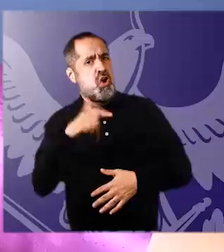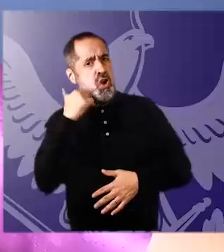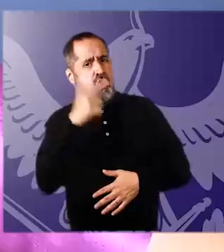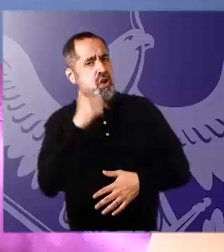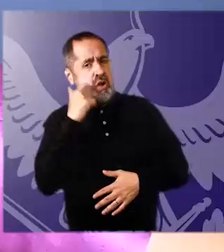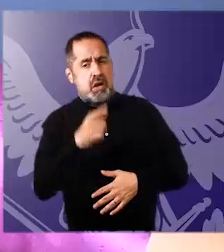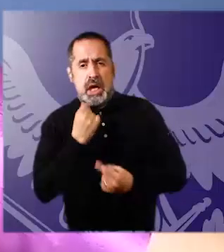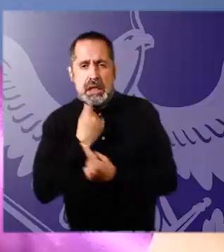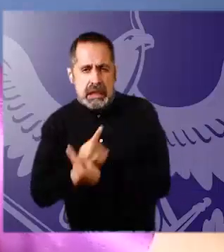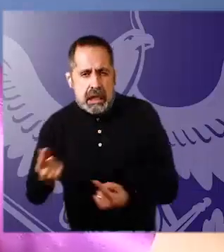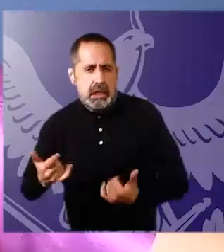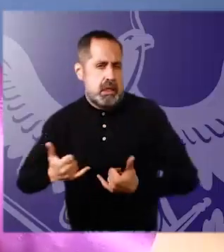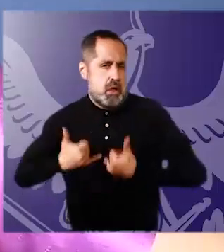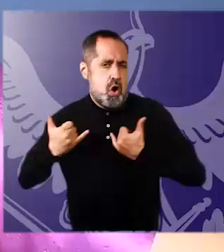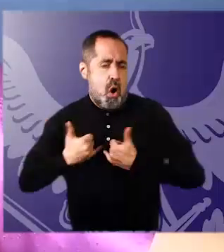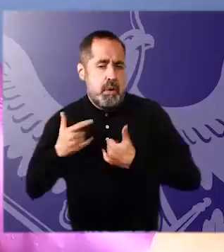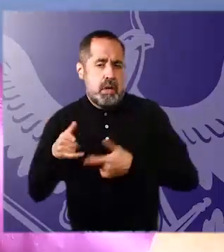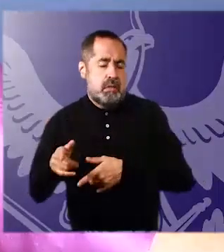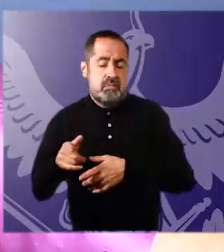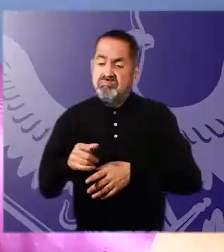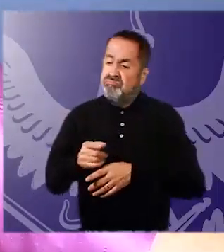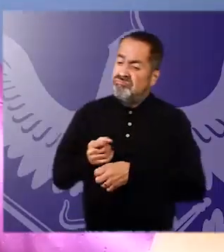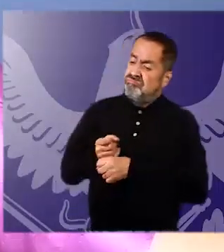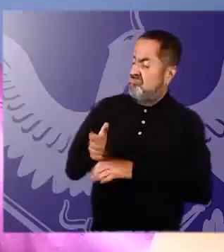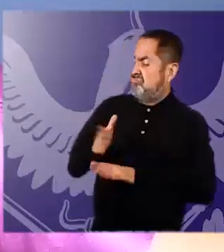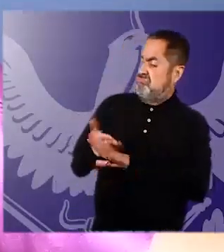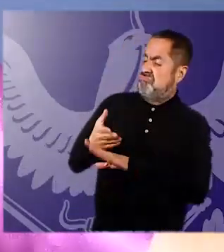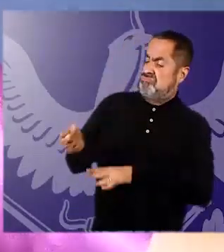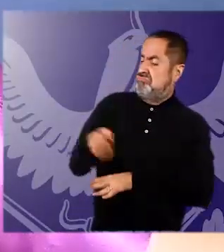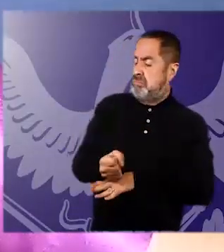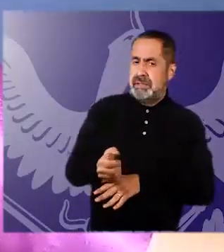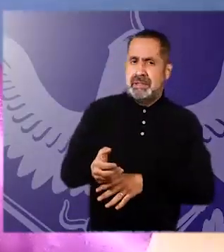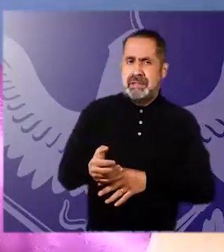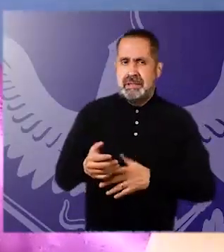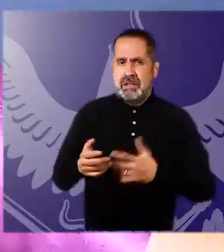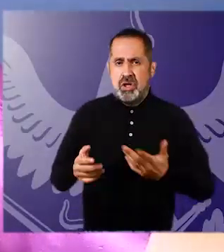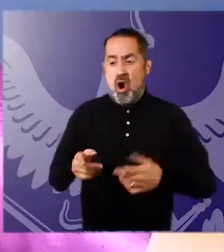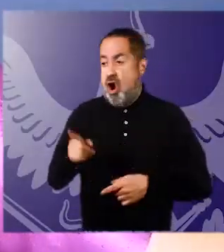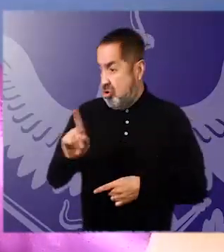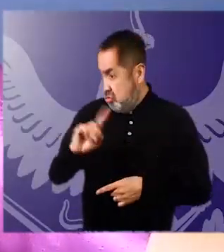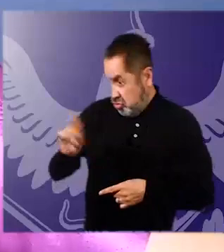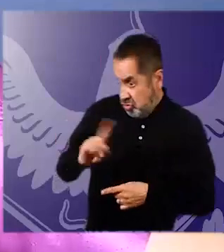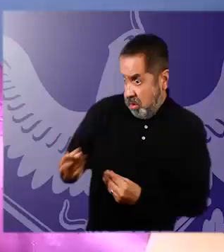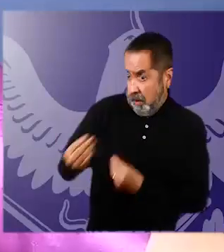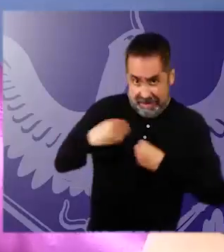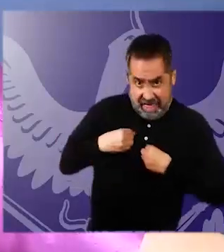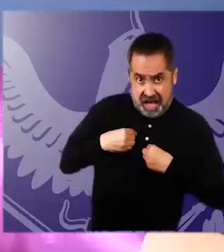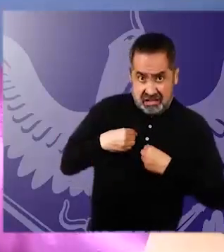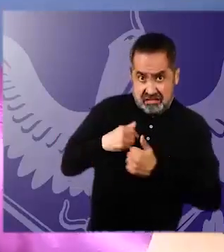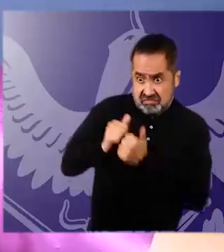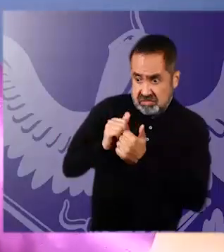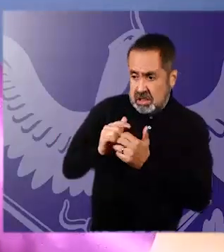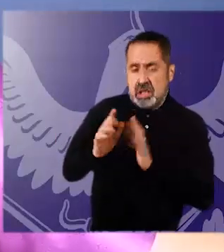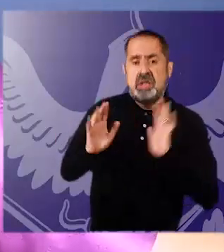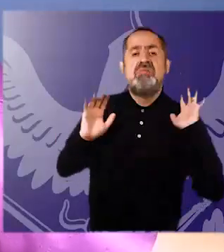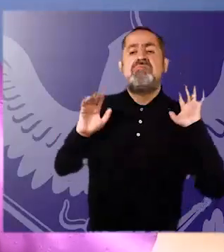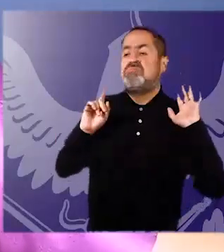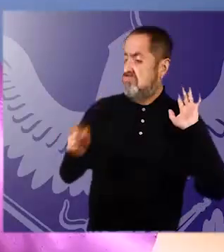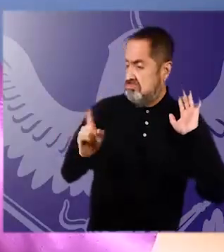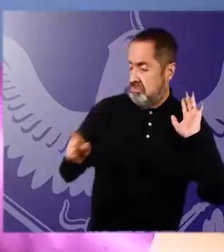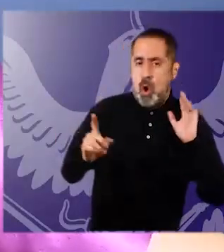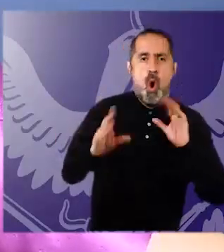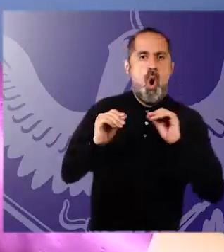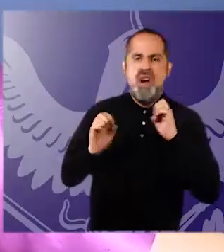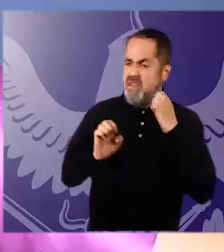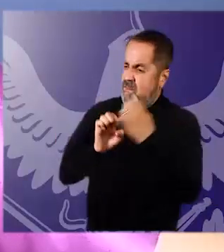de la voluntad de niñas y adolescentes o incluso mediante el uso de la coacción,